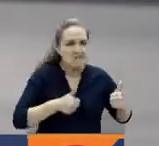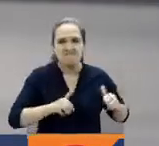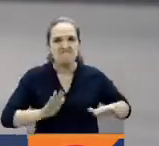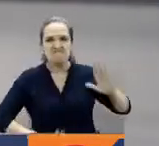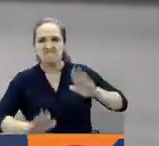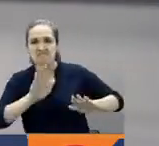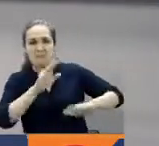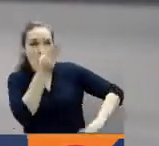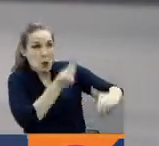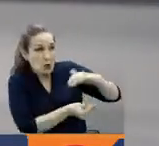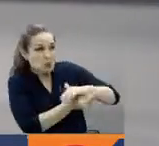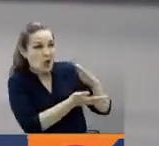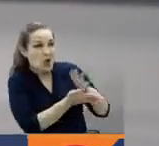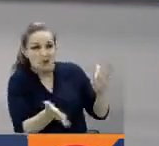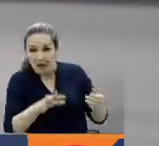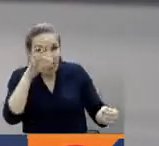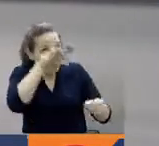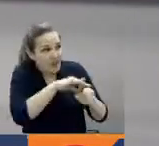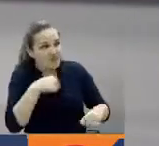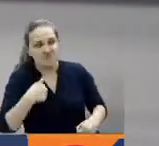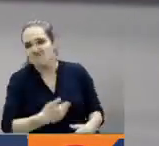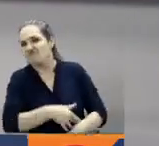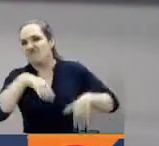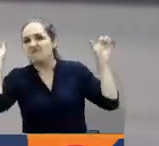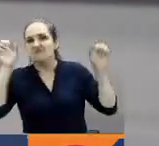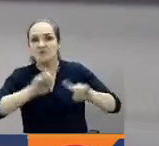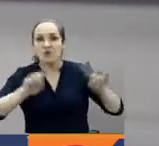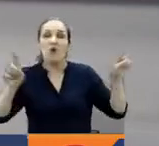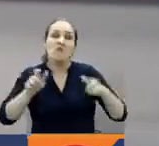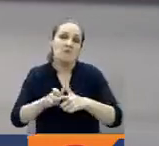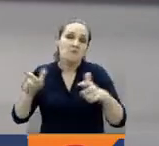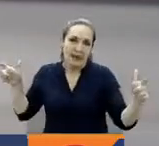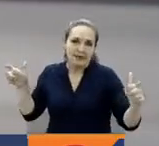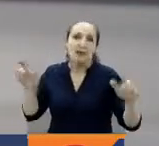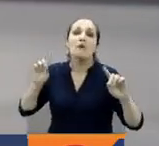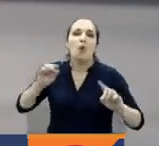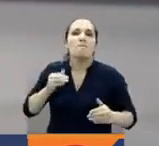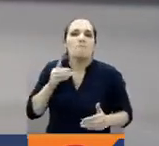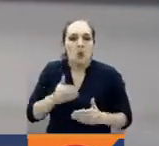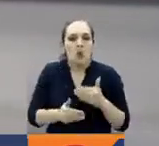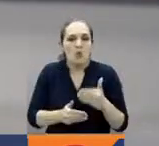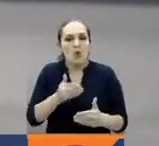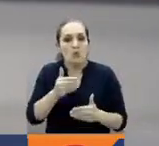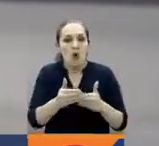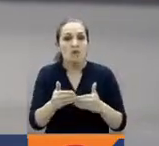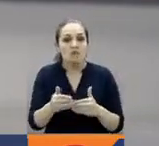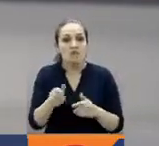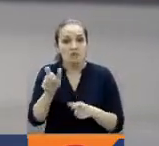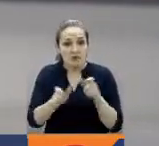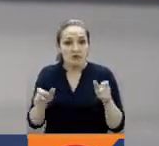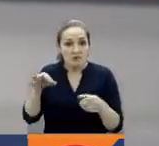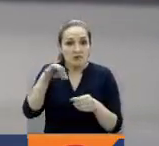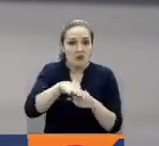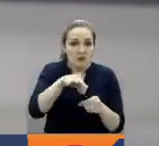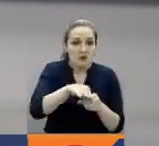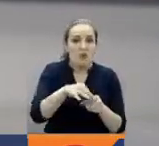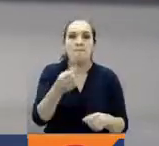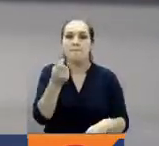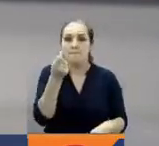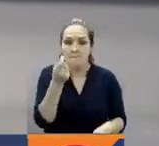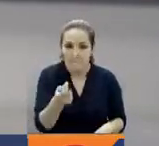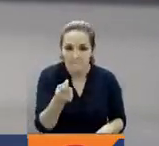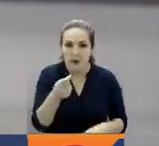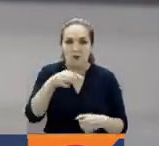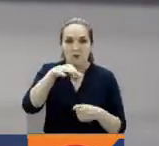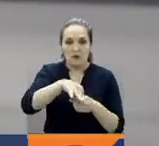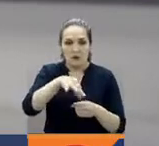temas de corrupción que sucedieron el día de hoy, pero igual muchas personas salieron a votar. Son pocos, pero igual